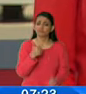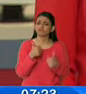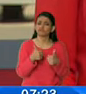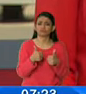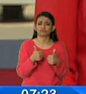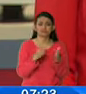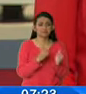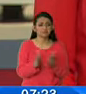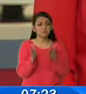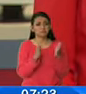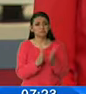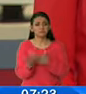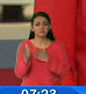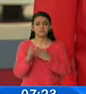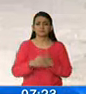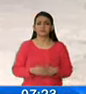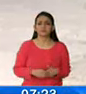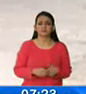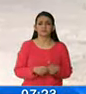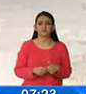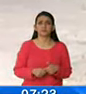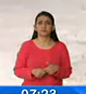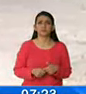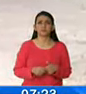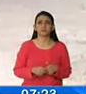la organización de los comicios.